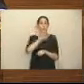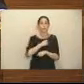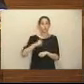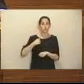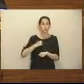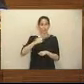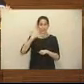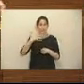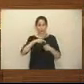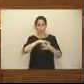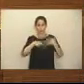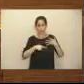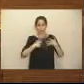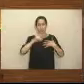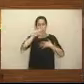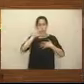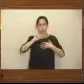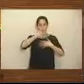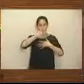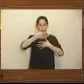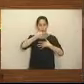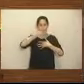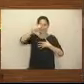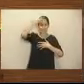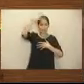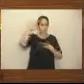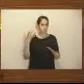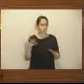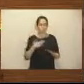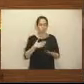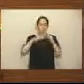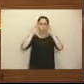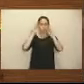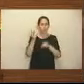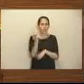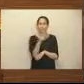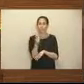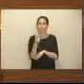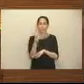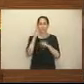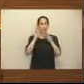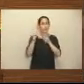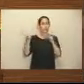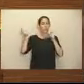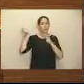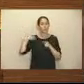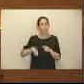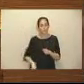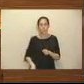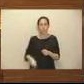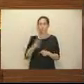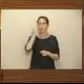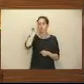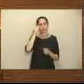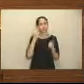nuestra en el impulso de esta modalidad de formación profesional que, a nuestro modo de ver, resulta absolutamente necesaria. Pero